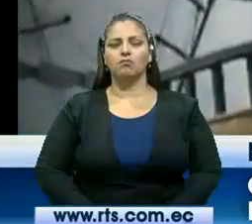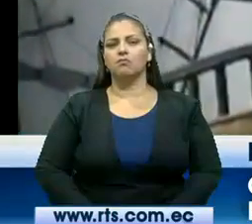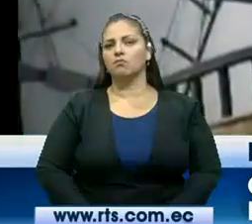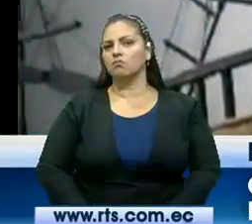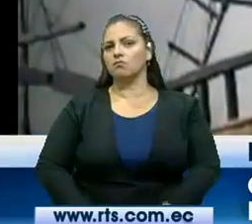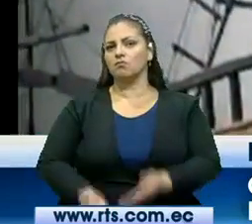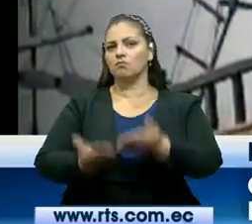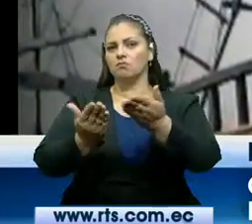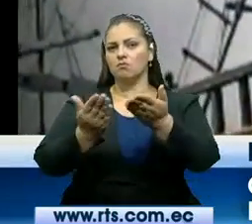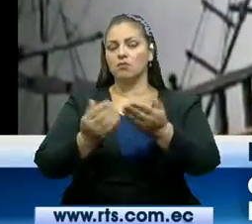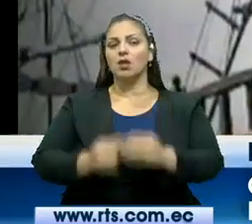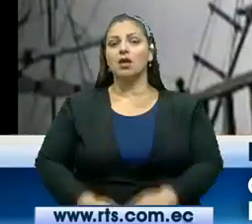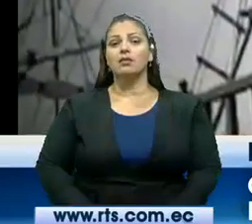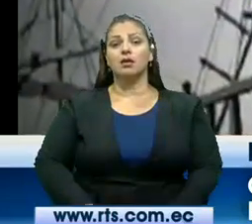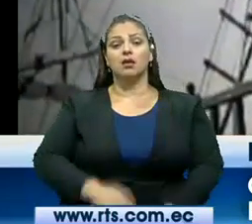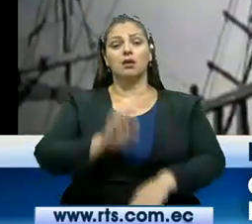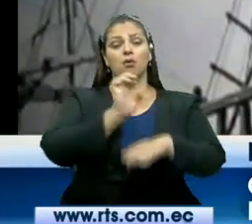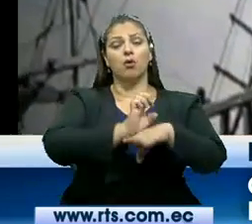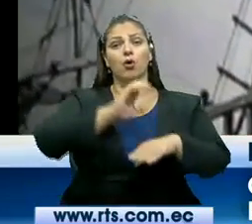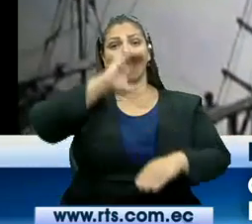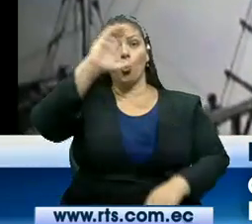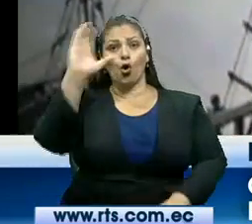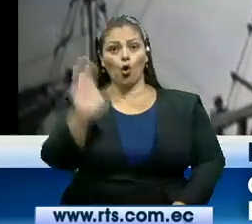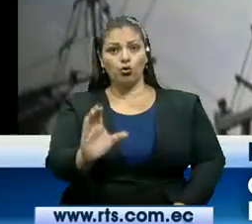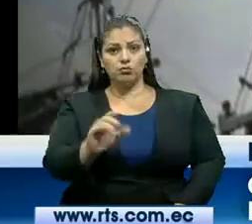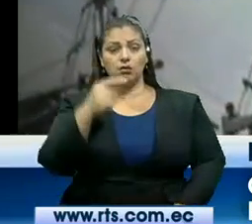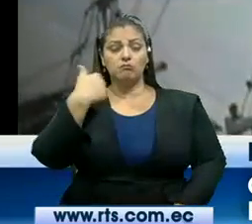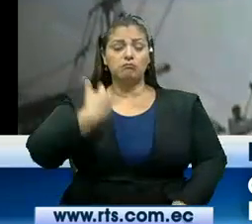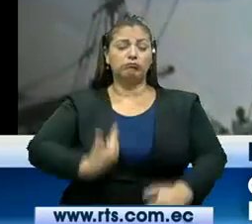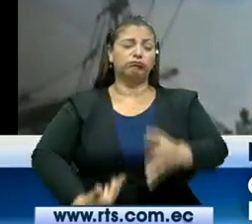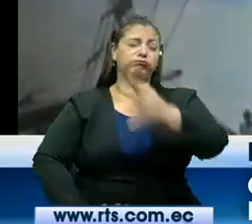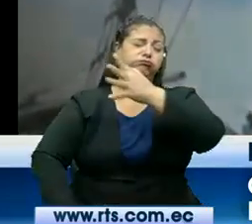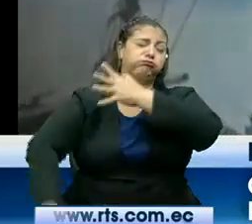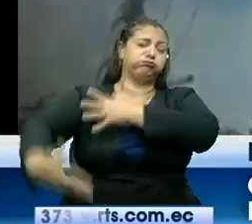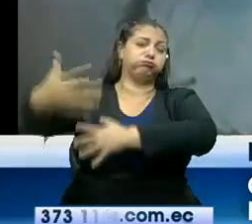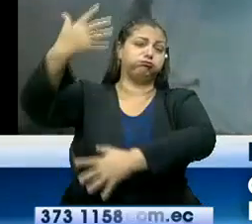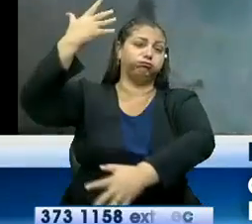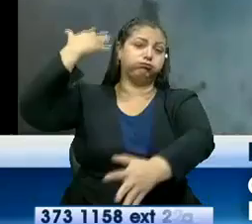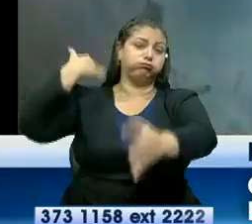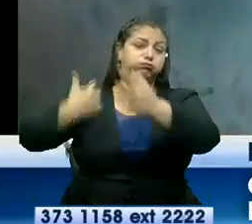y a los estudiosos, los primeros habitantes en Santa Elena,